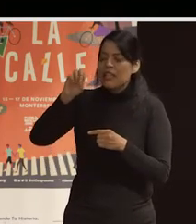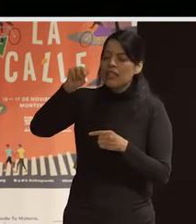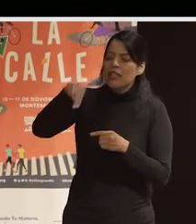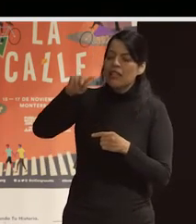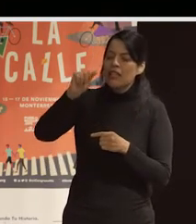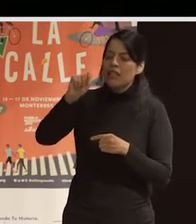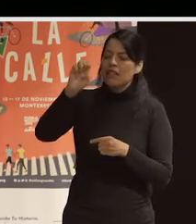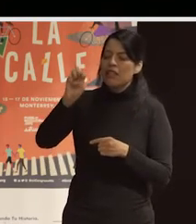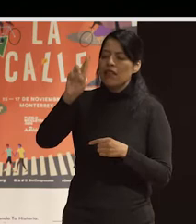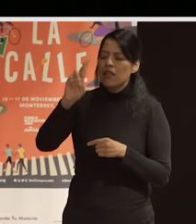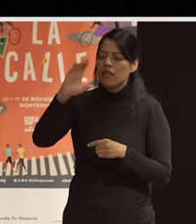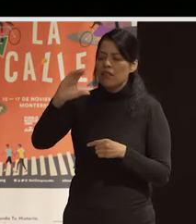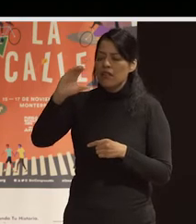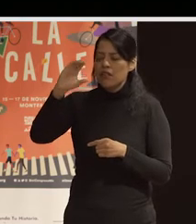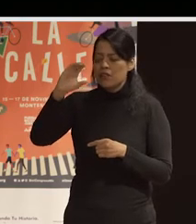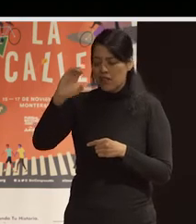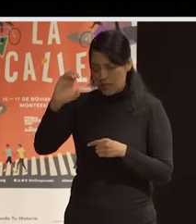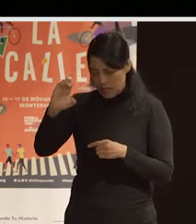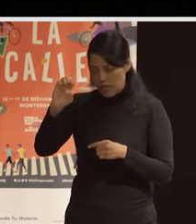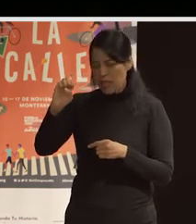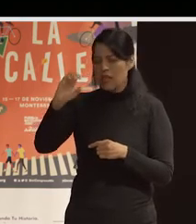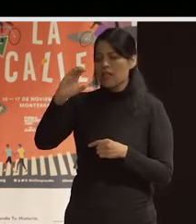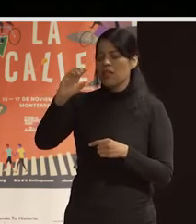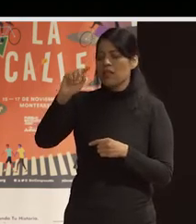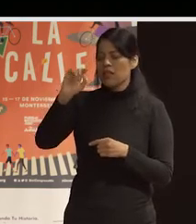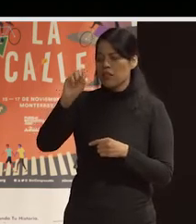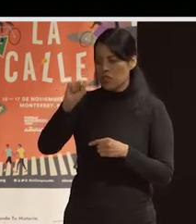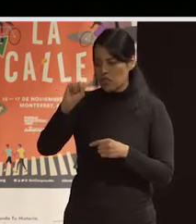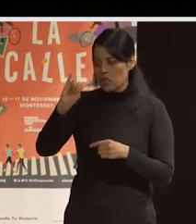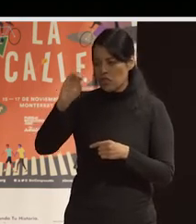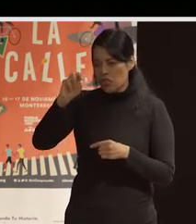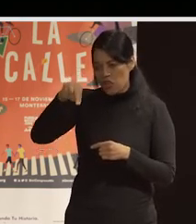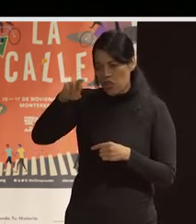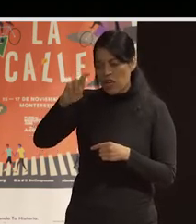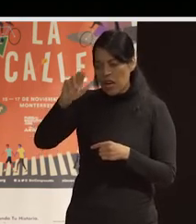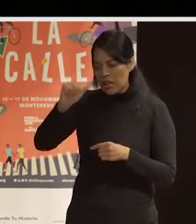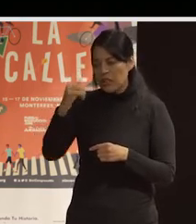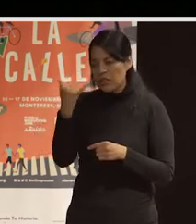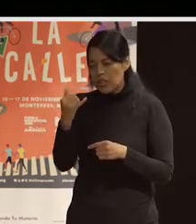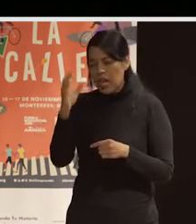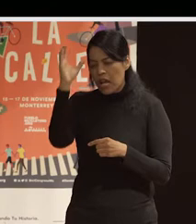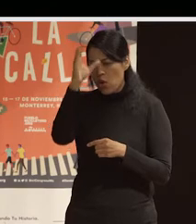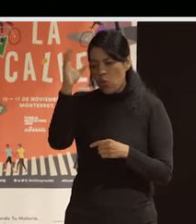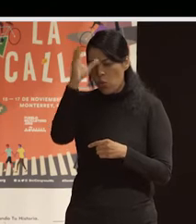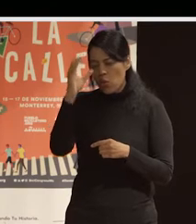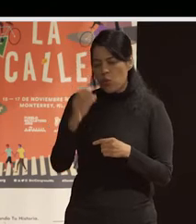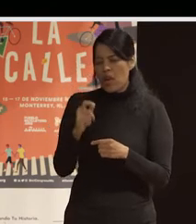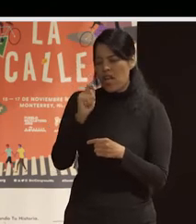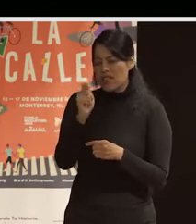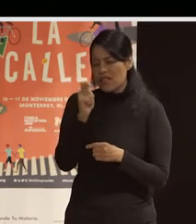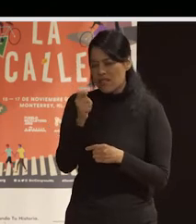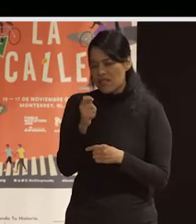últimamente para hablar de ciertos temas y con la interculturalidad quiero decir una sociedad